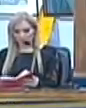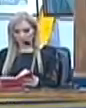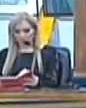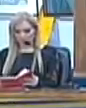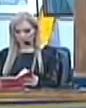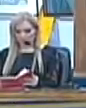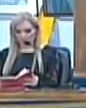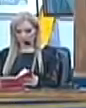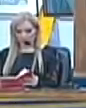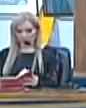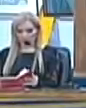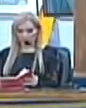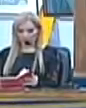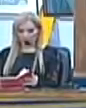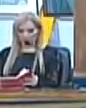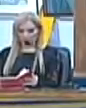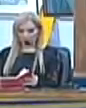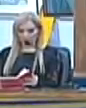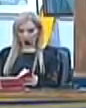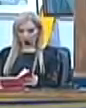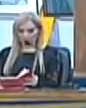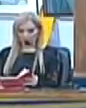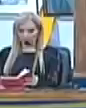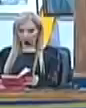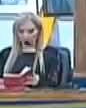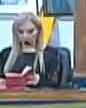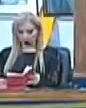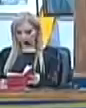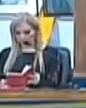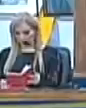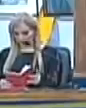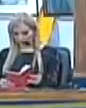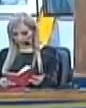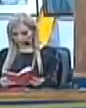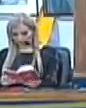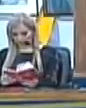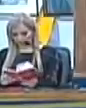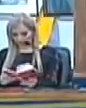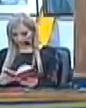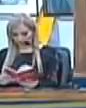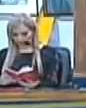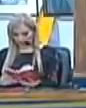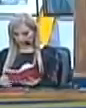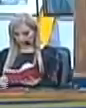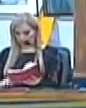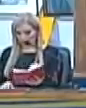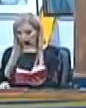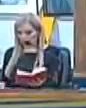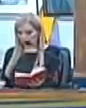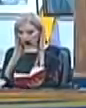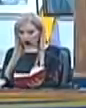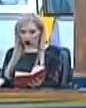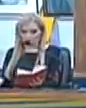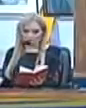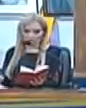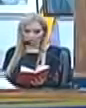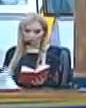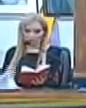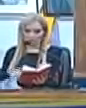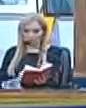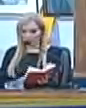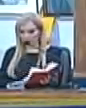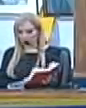aprobado por unanimidad siguiente punto ciudadana secretaria esto el orden del día ciudad